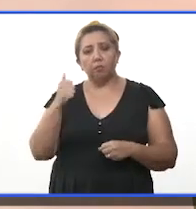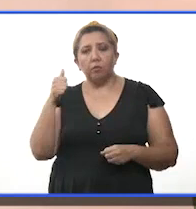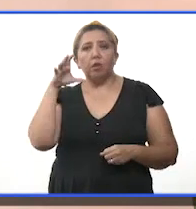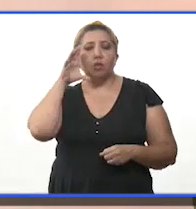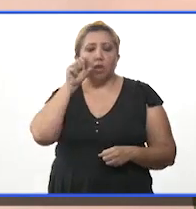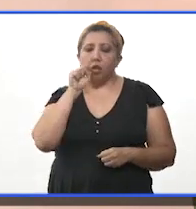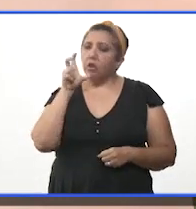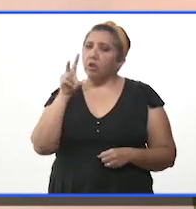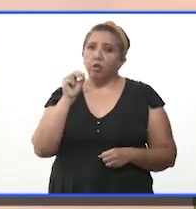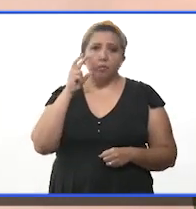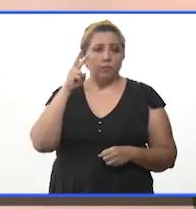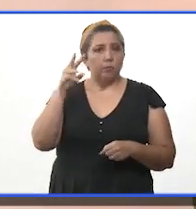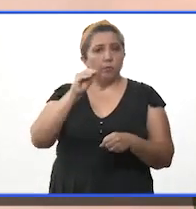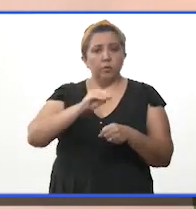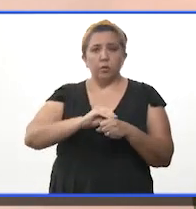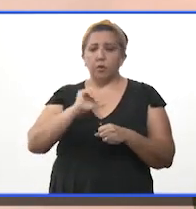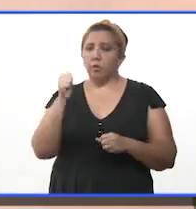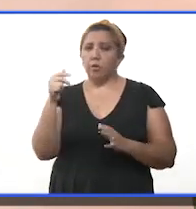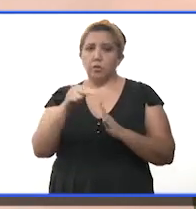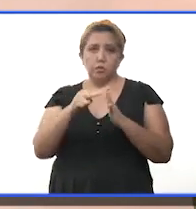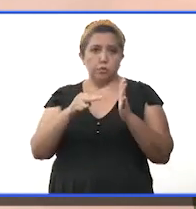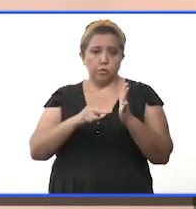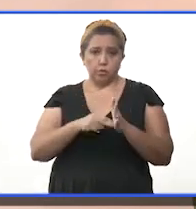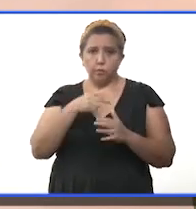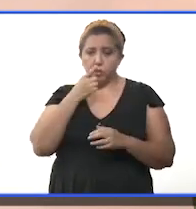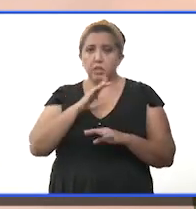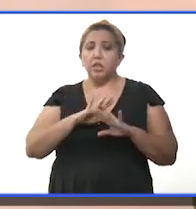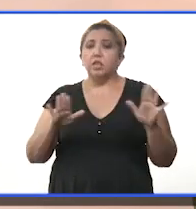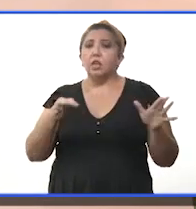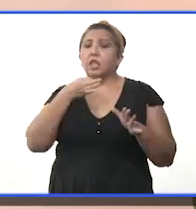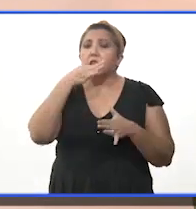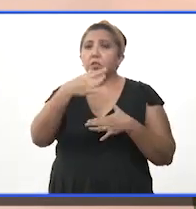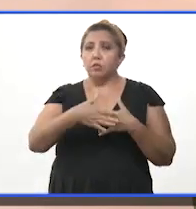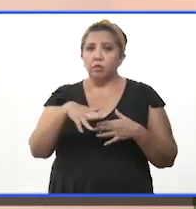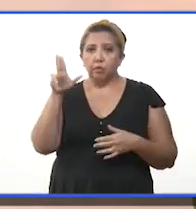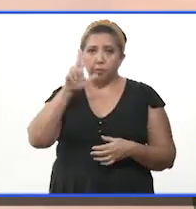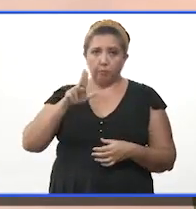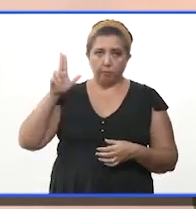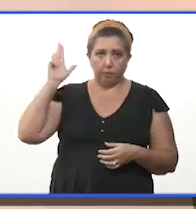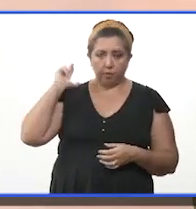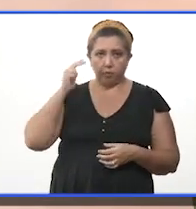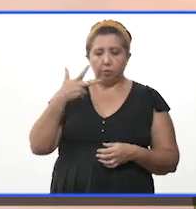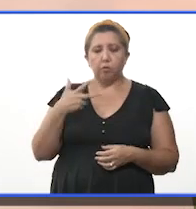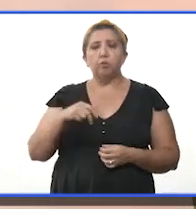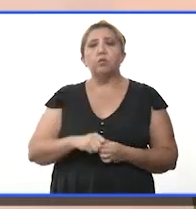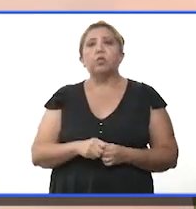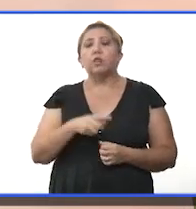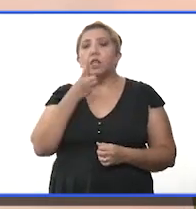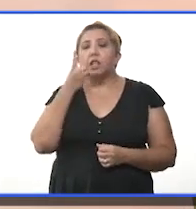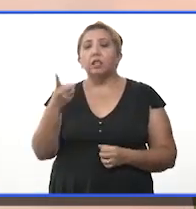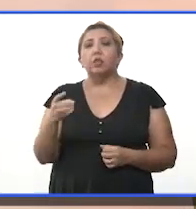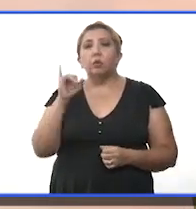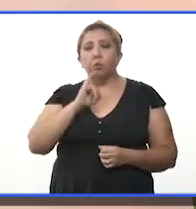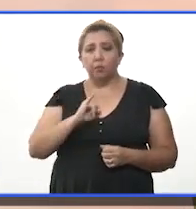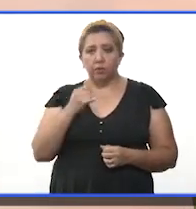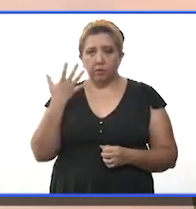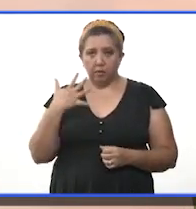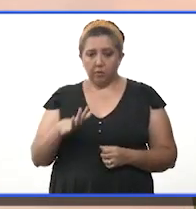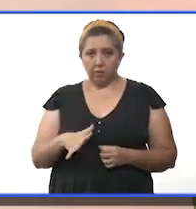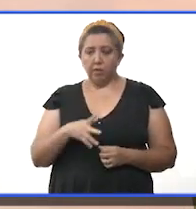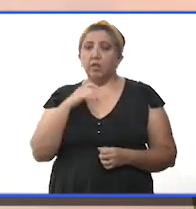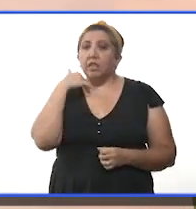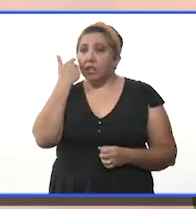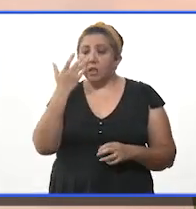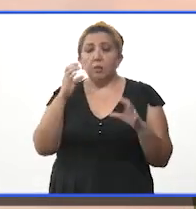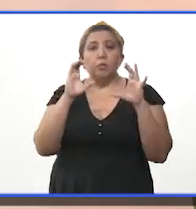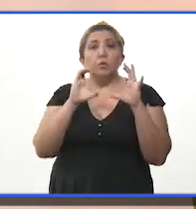no se contempla la implementación de medidas adicionales a las anunciadas el martes 8 pasado y en vigor desde el jueves 10, cuyo objetivo